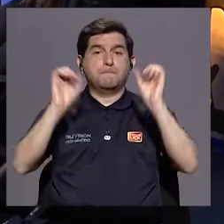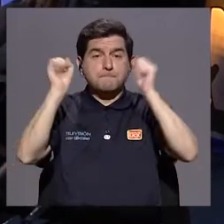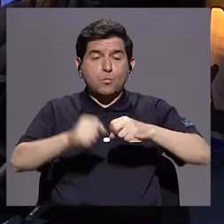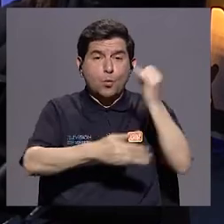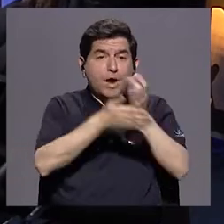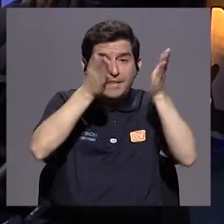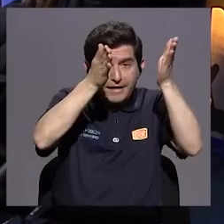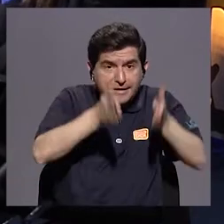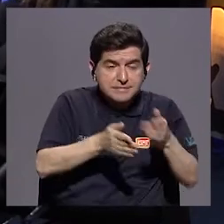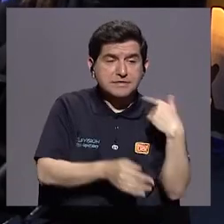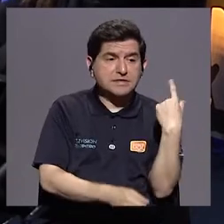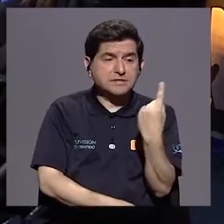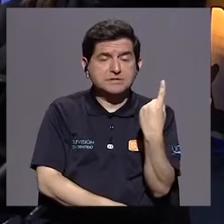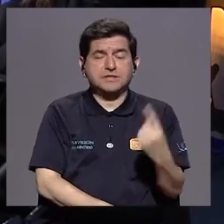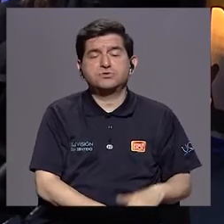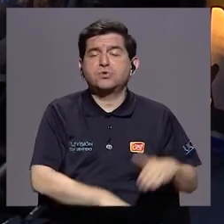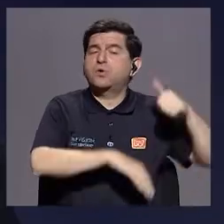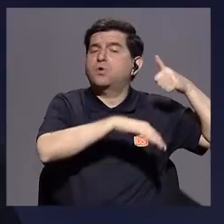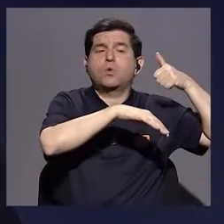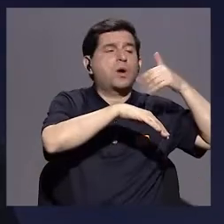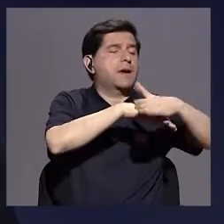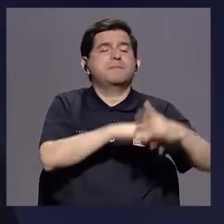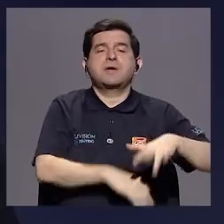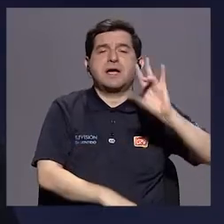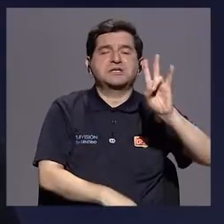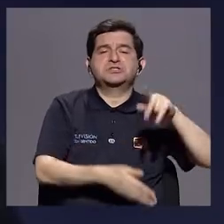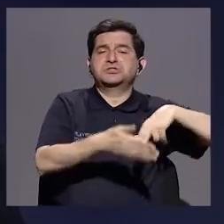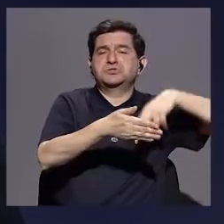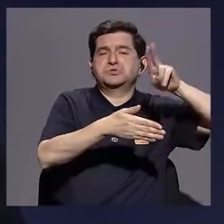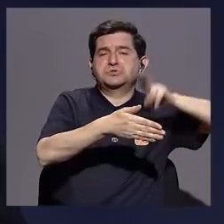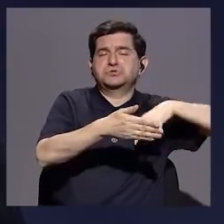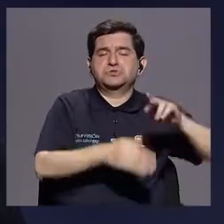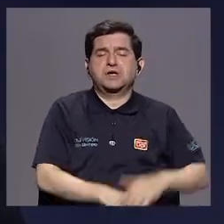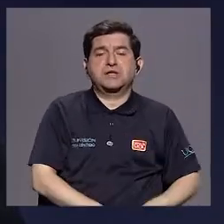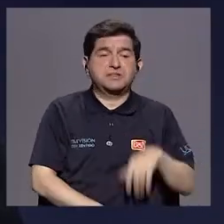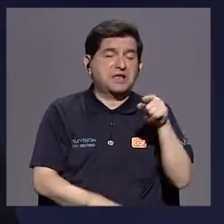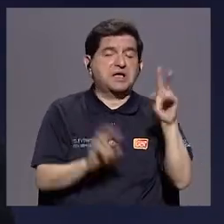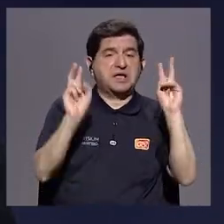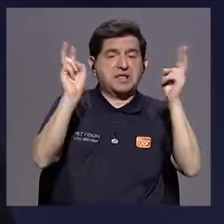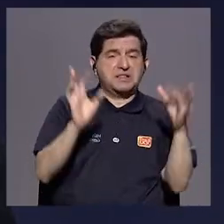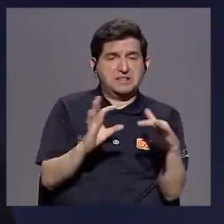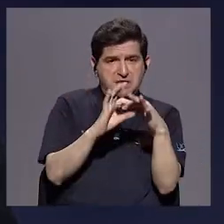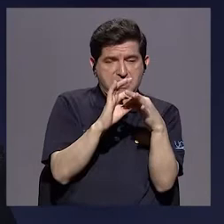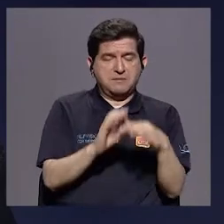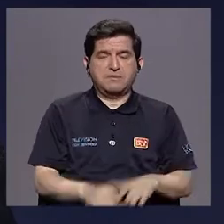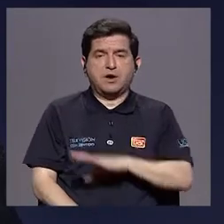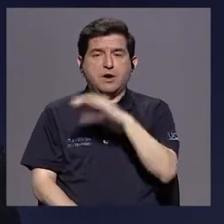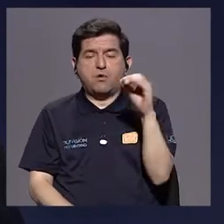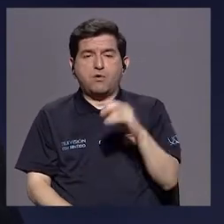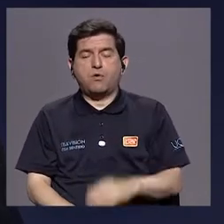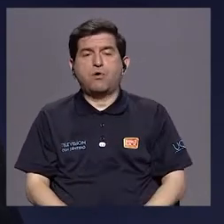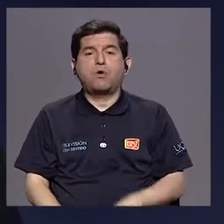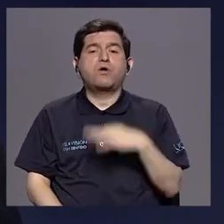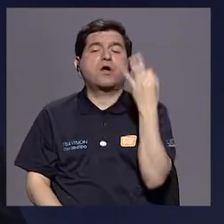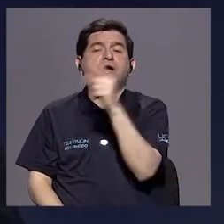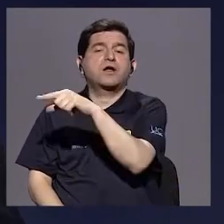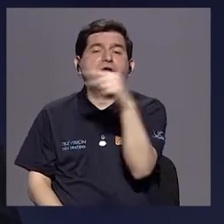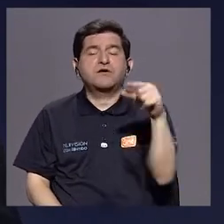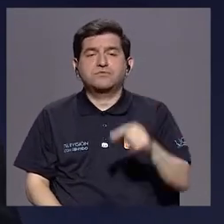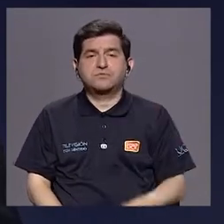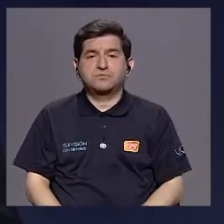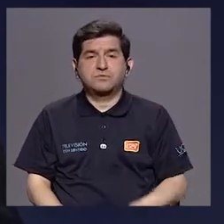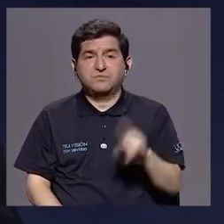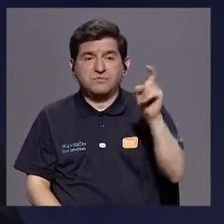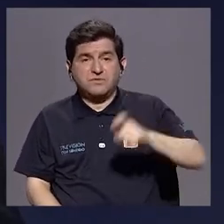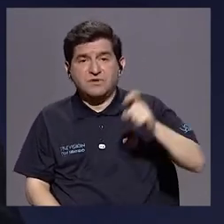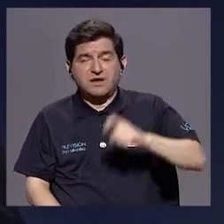ser artistas que sólo vayan a mandar siete pinturas que vayan con el tema artistas de que ya la próxima semana se van a tener